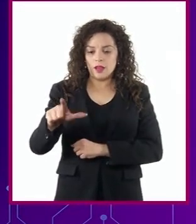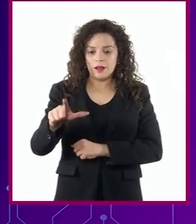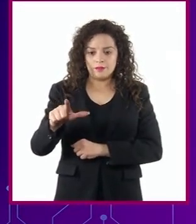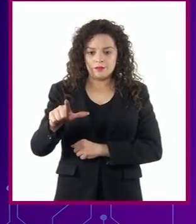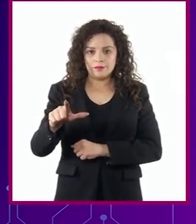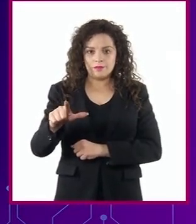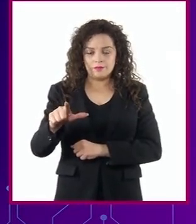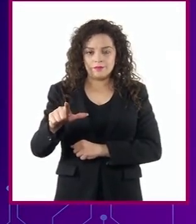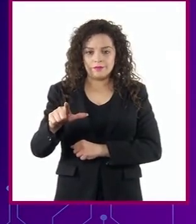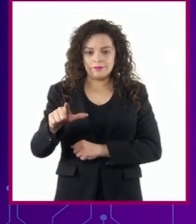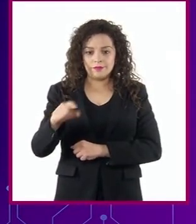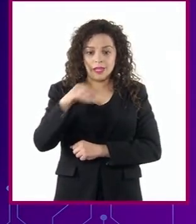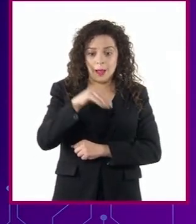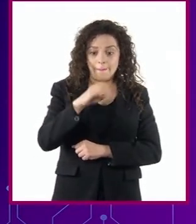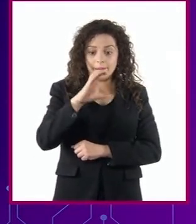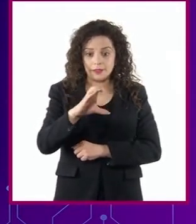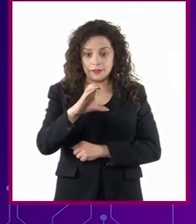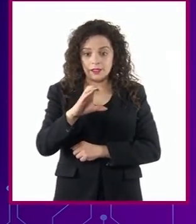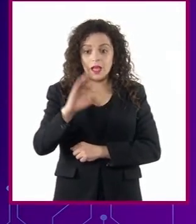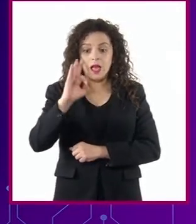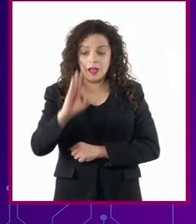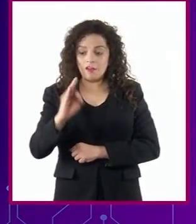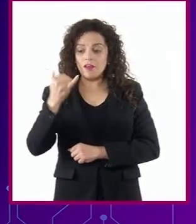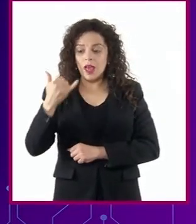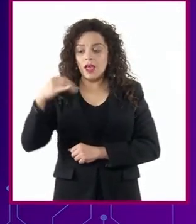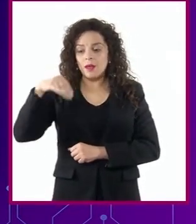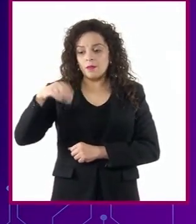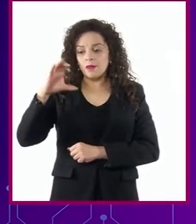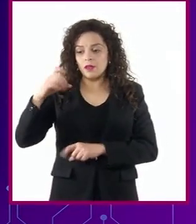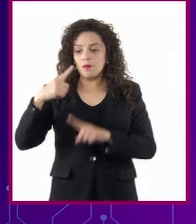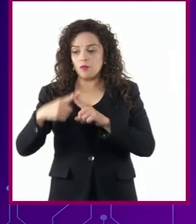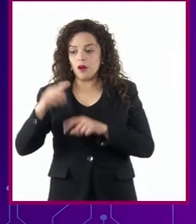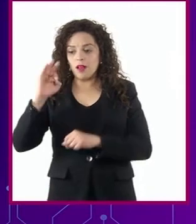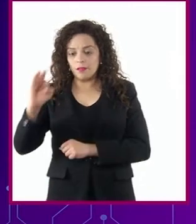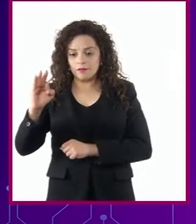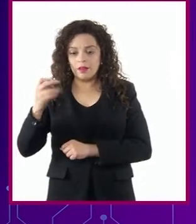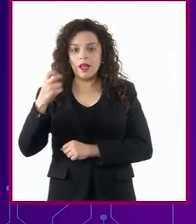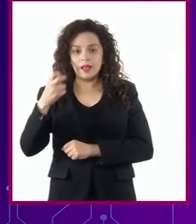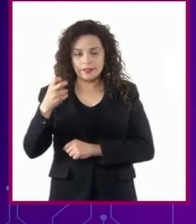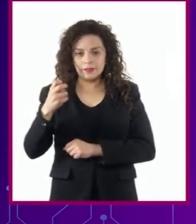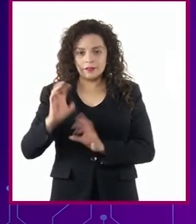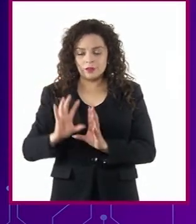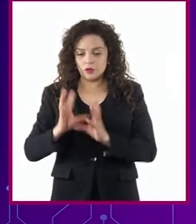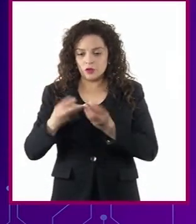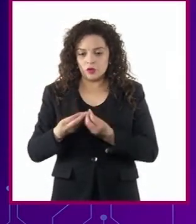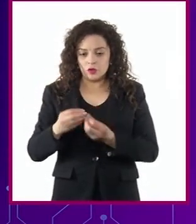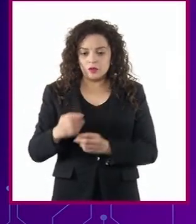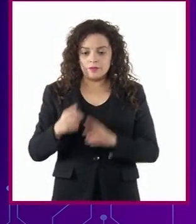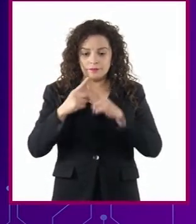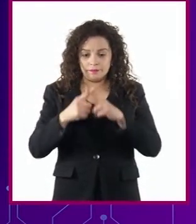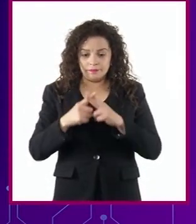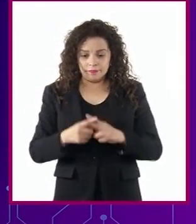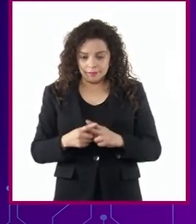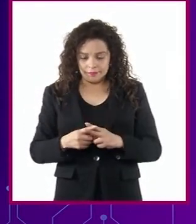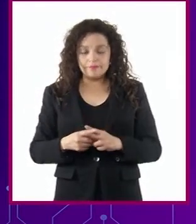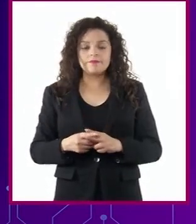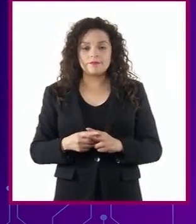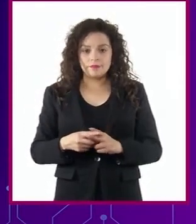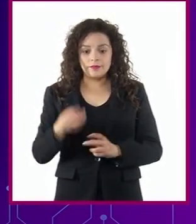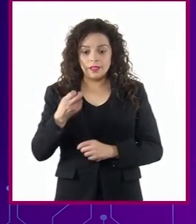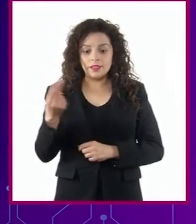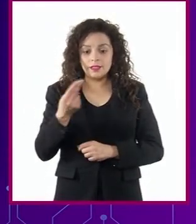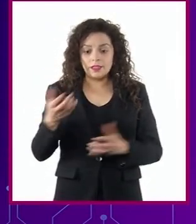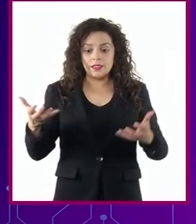clase, las frecuencias y de las marcas de clase por su frecuencia. Estas sumas se requieren para obtener la